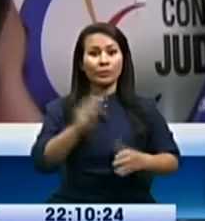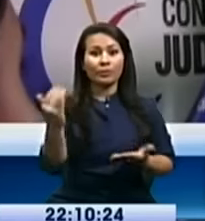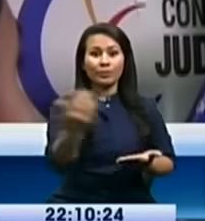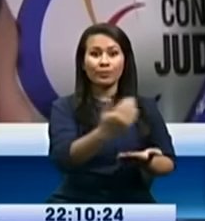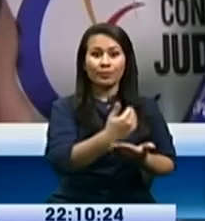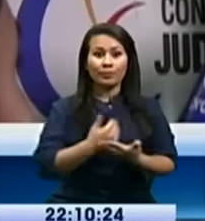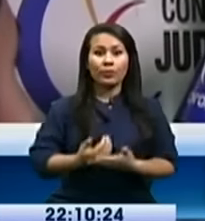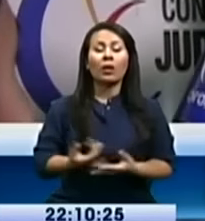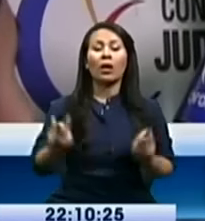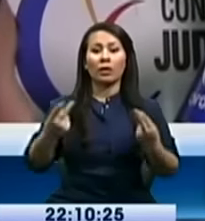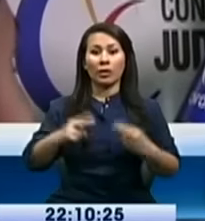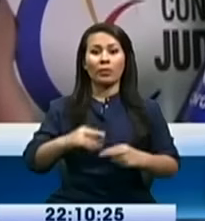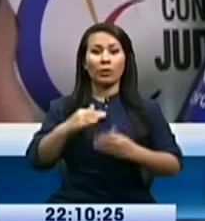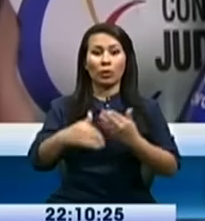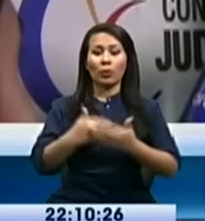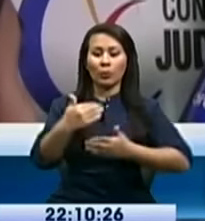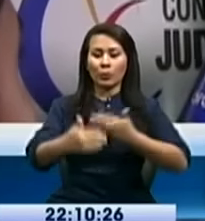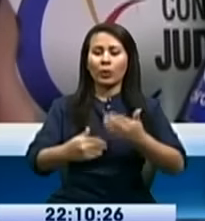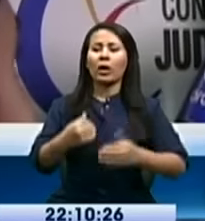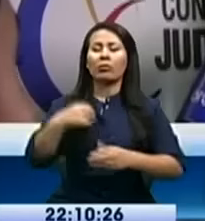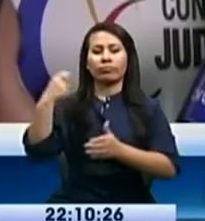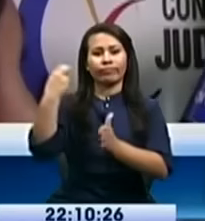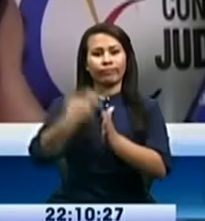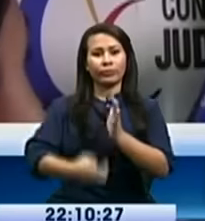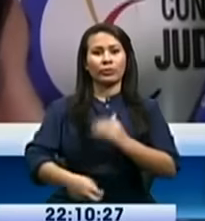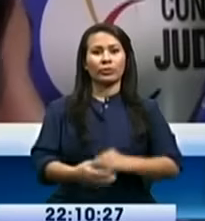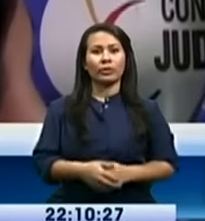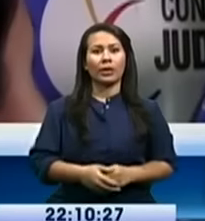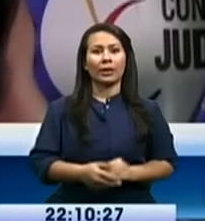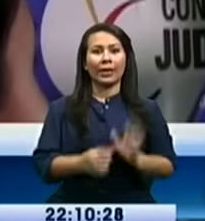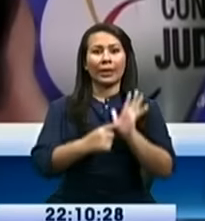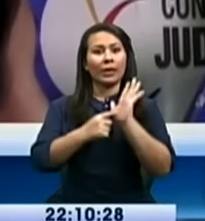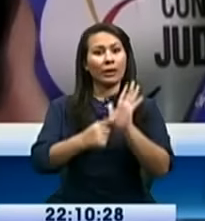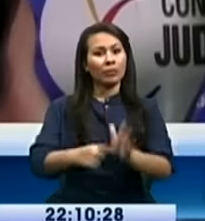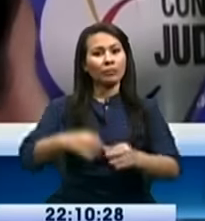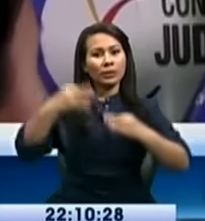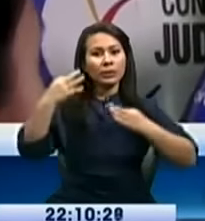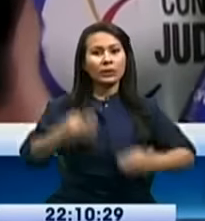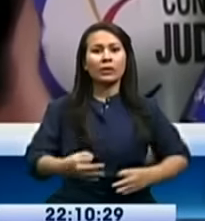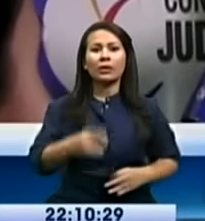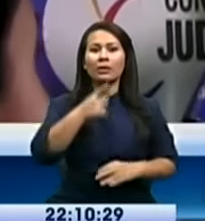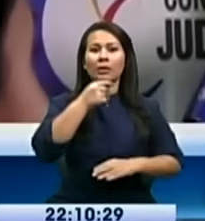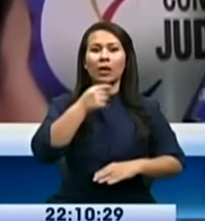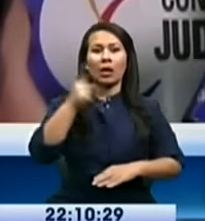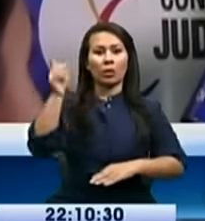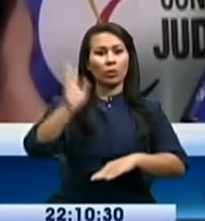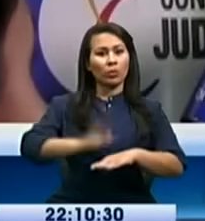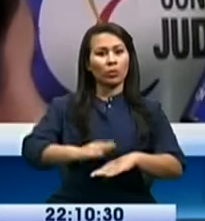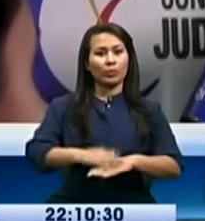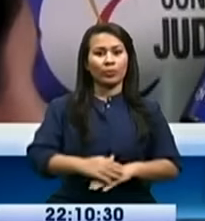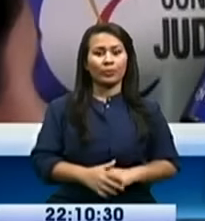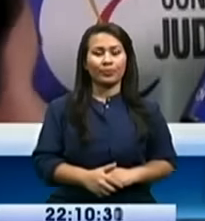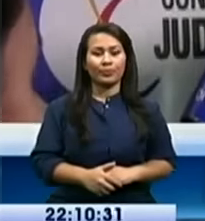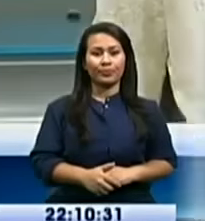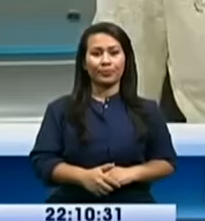fiscalía, y con el debido proceso se sancione ejemplarizadoramente a los autores de este execrable hecho.